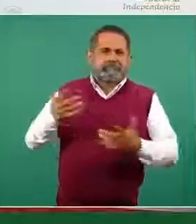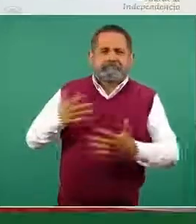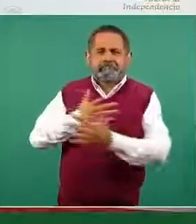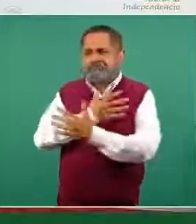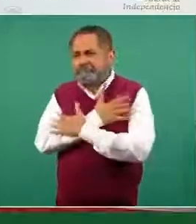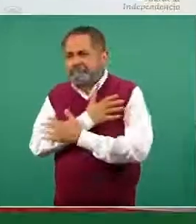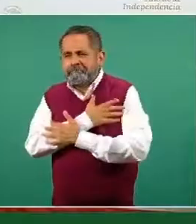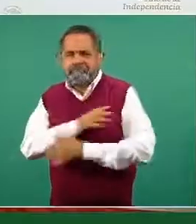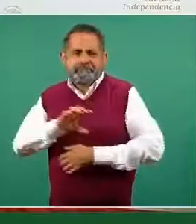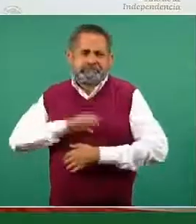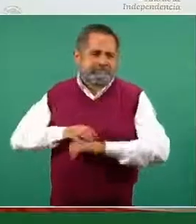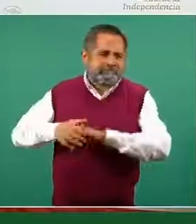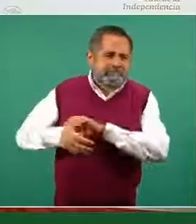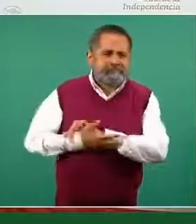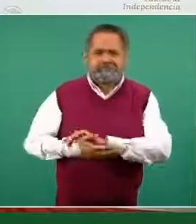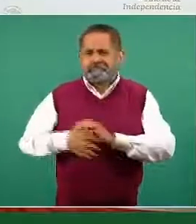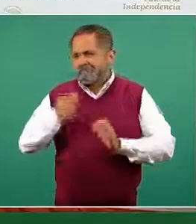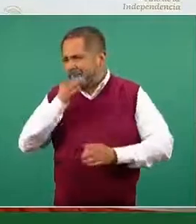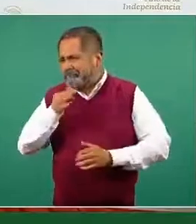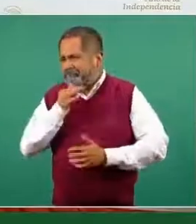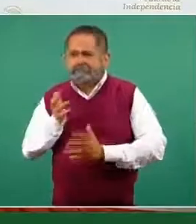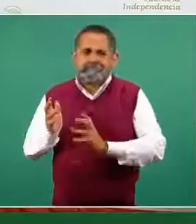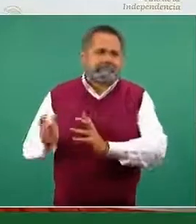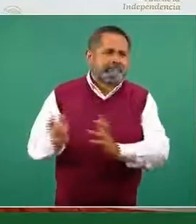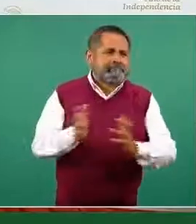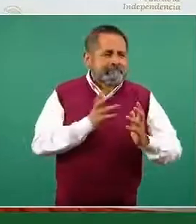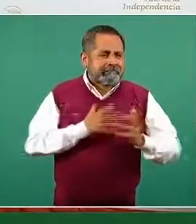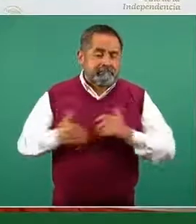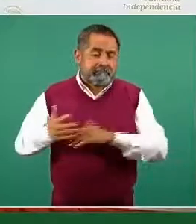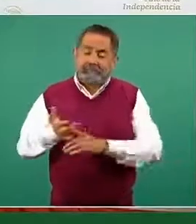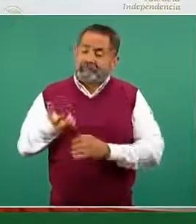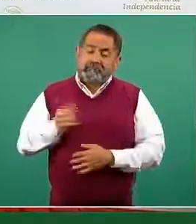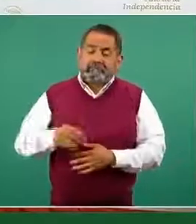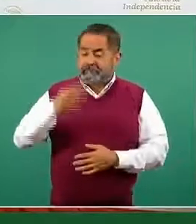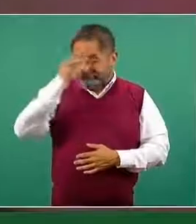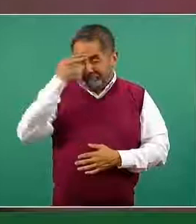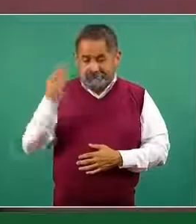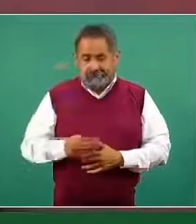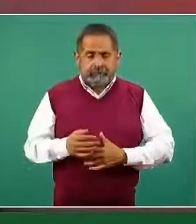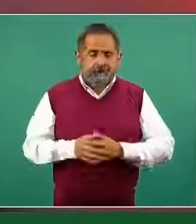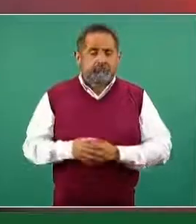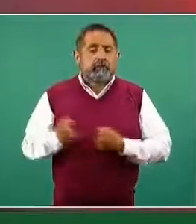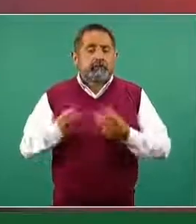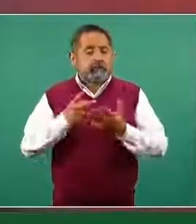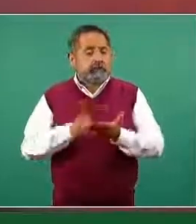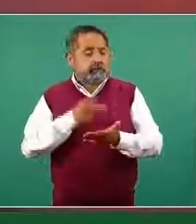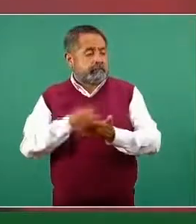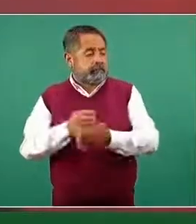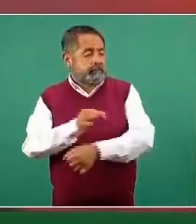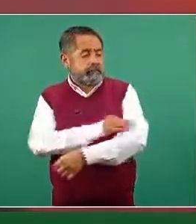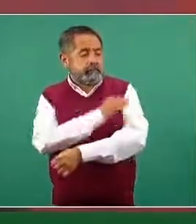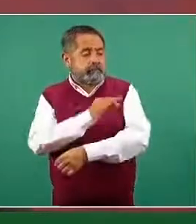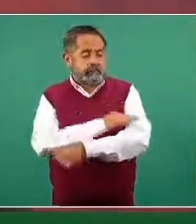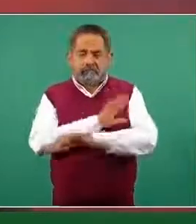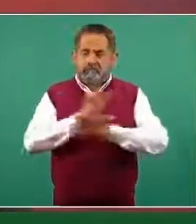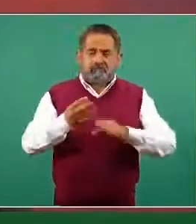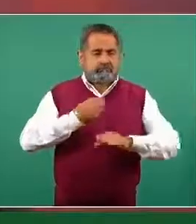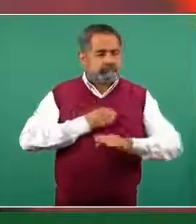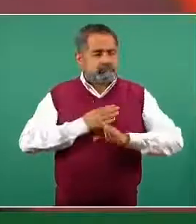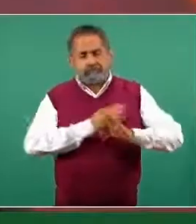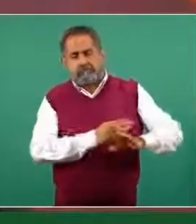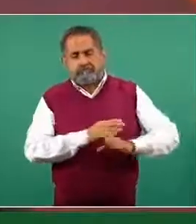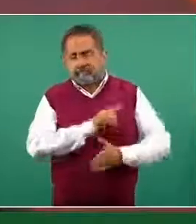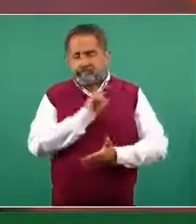las fiestas, el convivio social. ¿Cuántas vacunas necesitamos para ser inmunes al COVID?